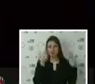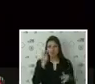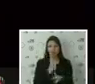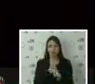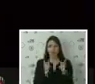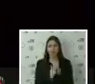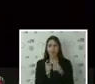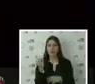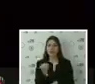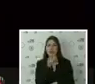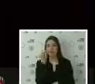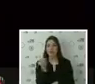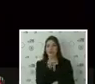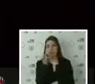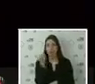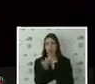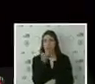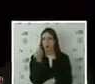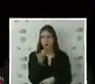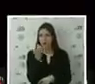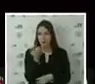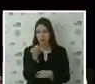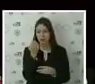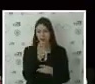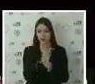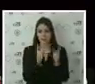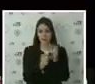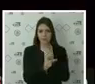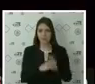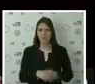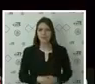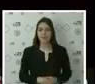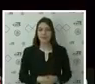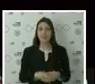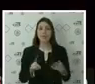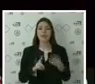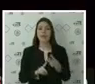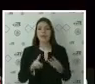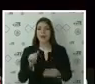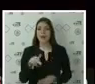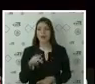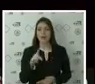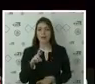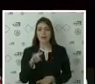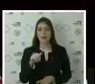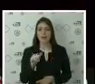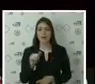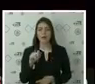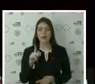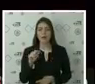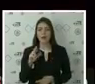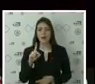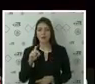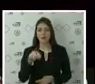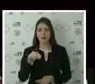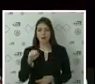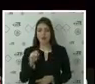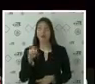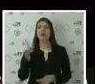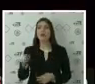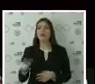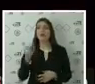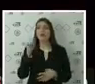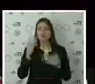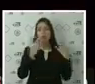de Educación Media Superior. Andrea Cardoso Ruiz, estudiante de preparatoria en el Tecnológico